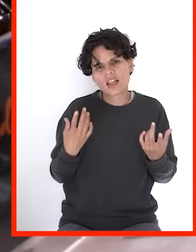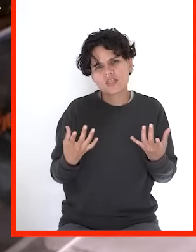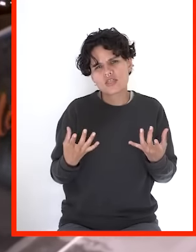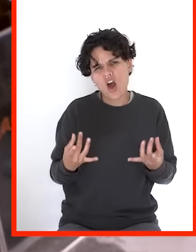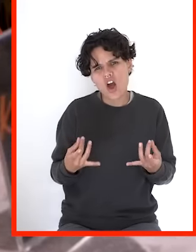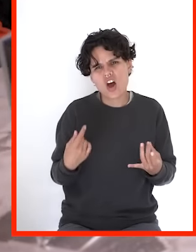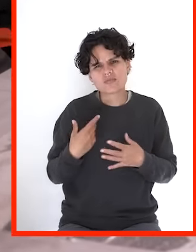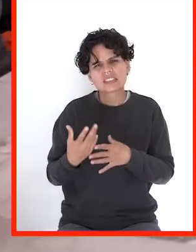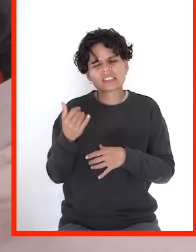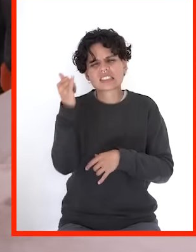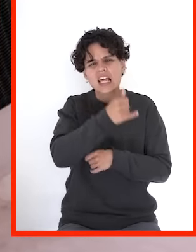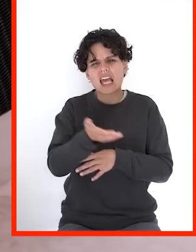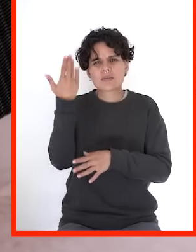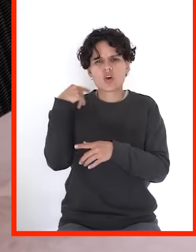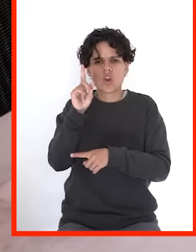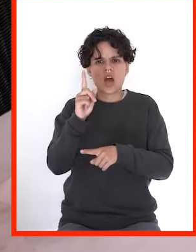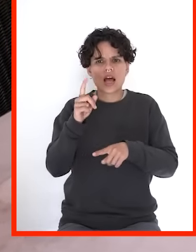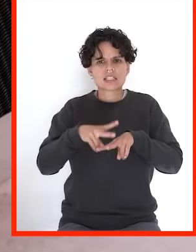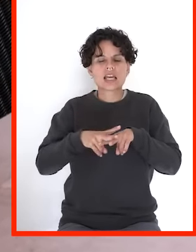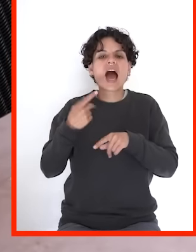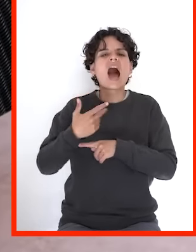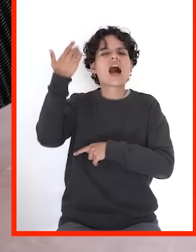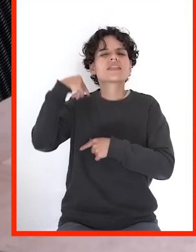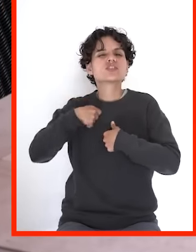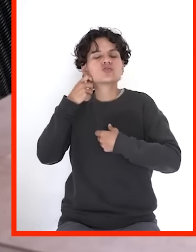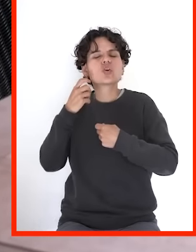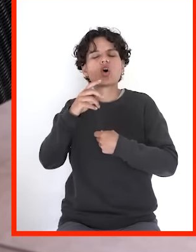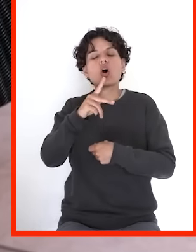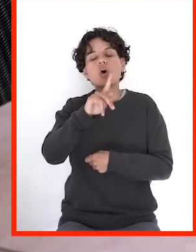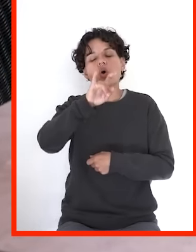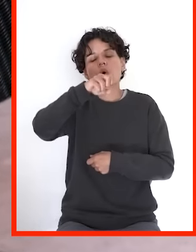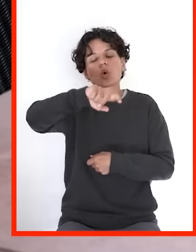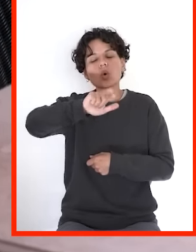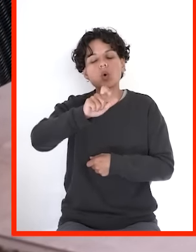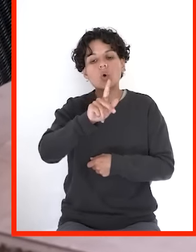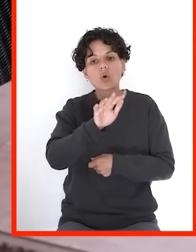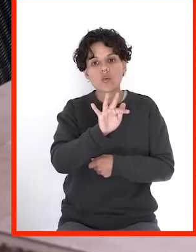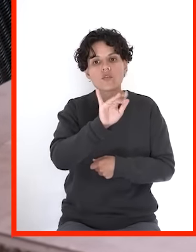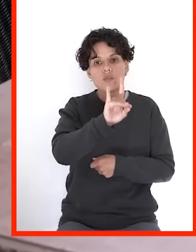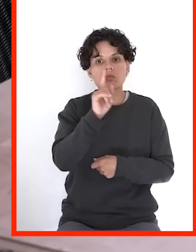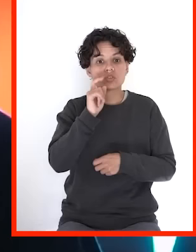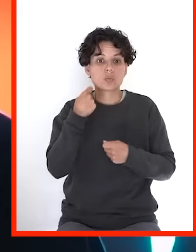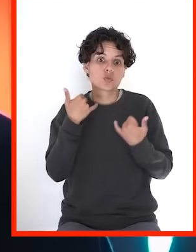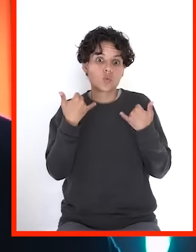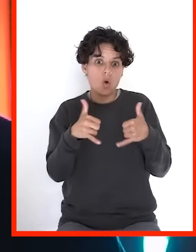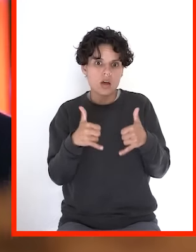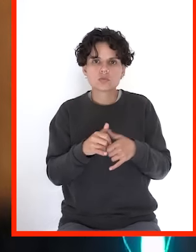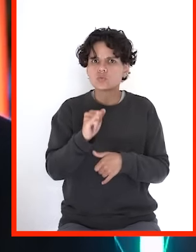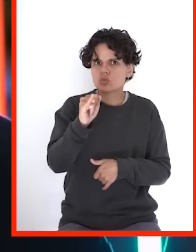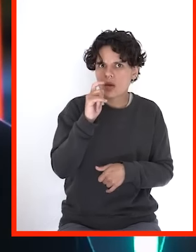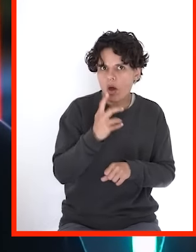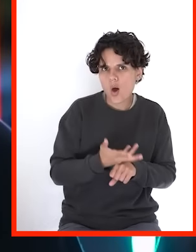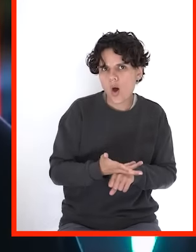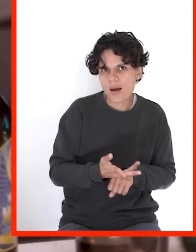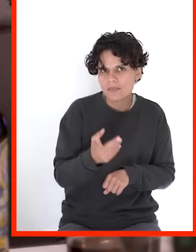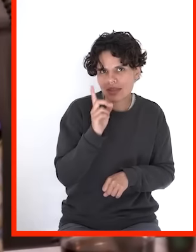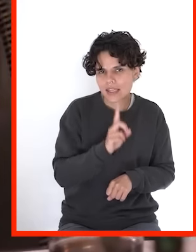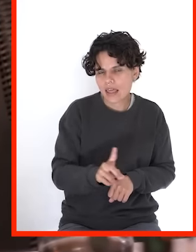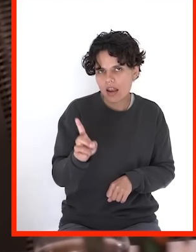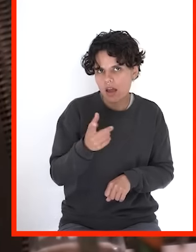hacía ya hace tiempo, ¿no? Yo hacía kung fu, po. Está de weón. Y lo hacía como jugando. ¿Está de weón? ¿Hacía kung fu? Sí, po.